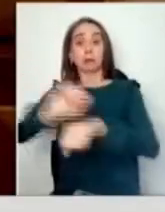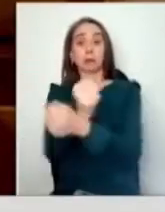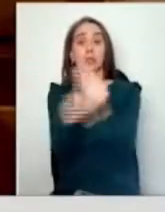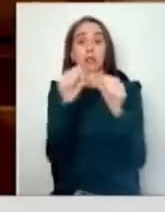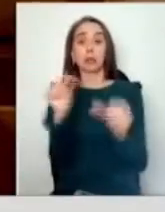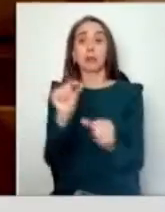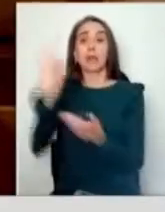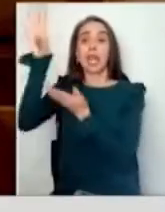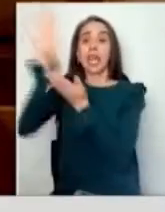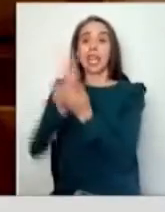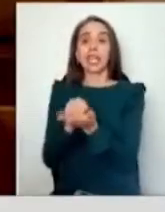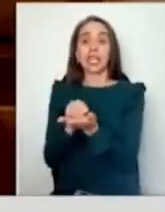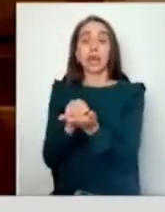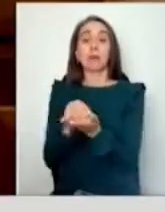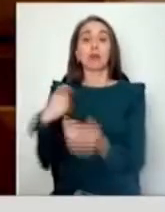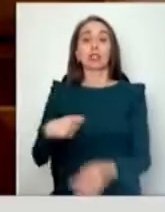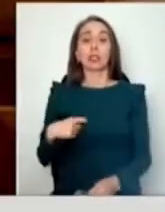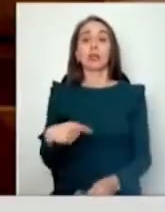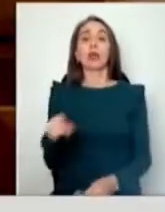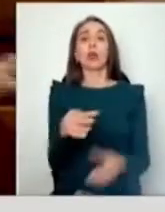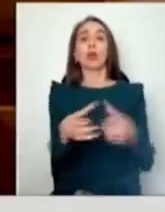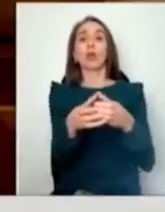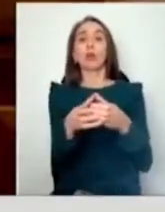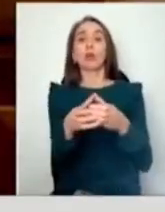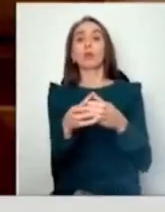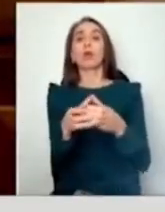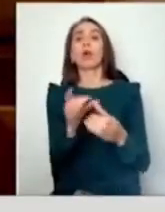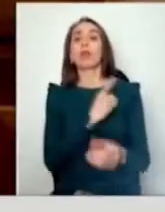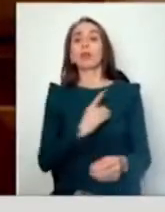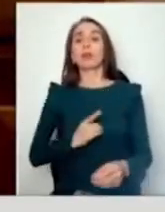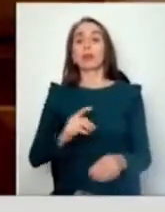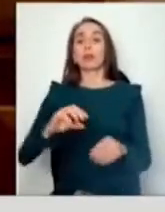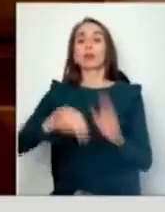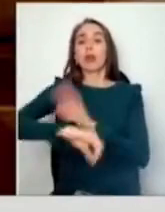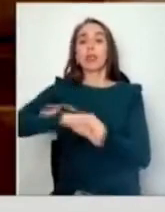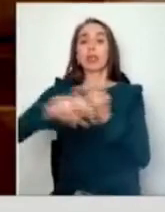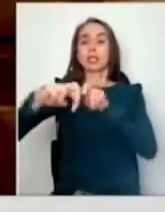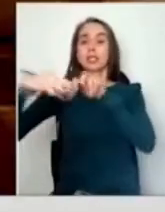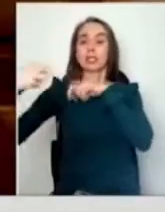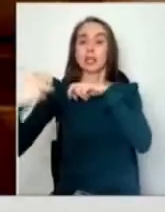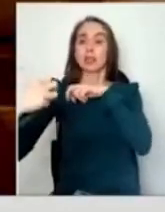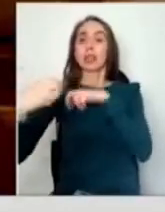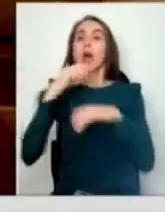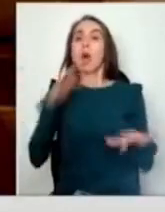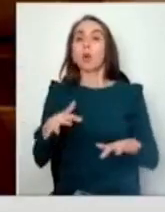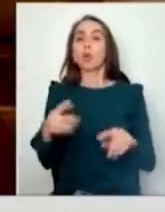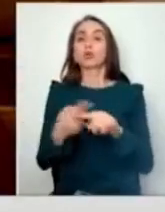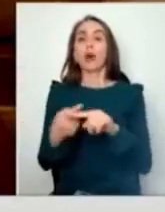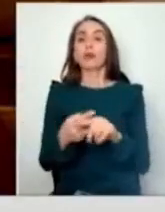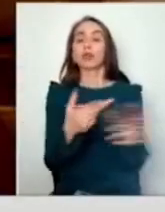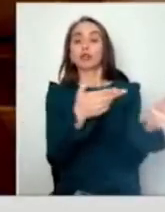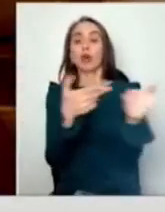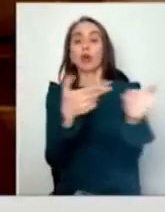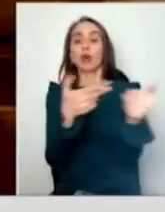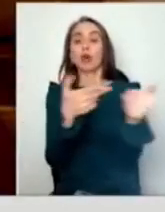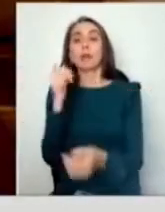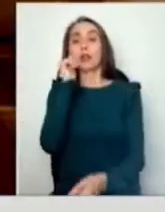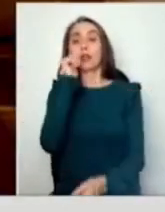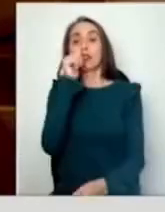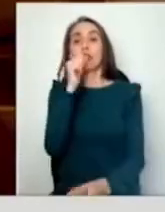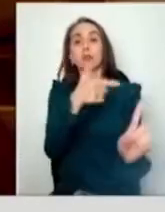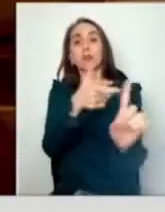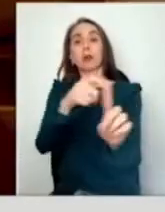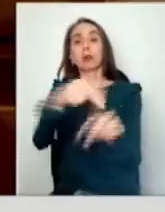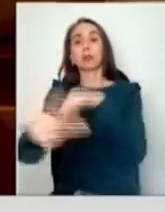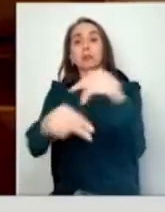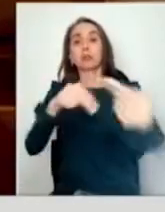de la bancada de del frente donde el uso y abuso de las armas de fuego ha generado que todos los días hayan matanzas que